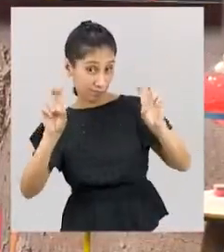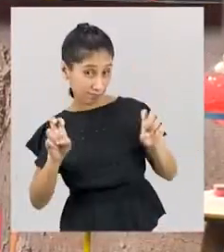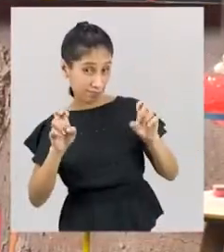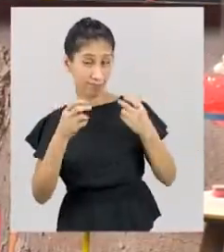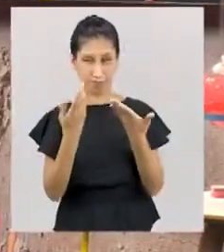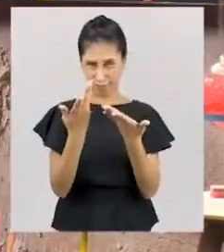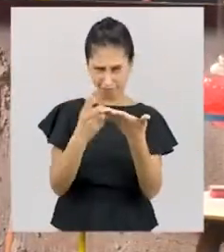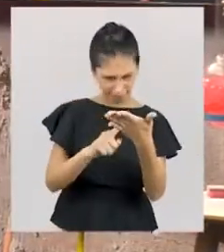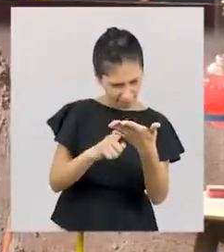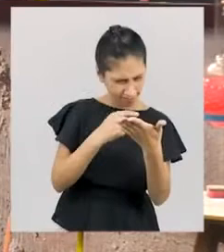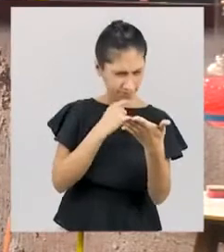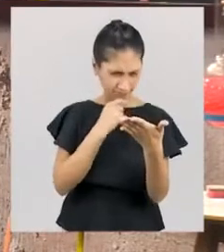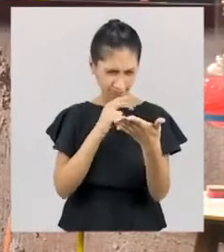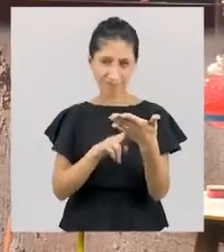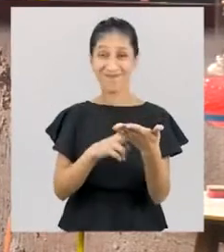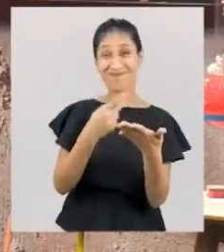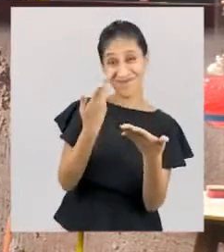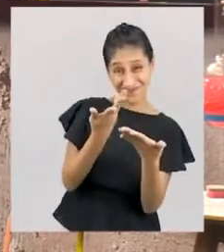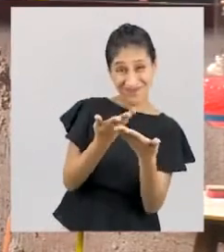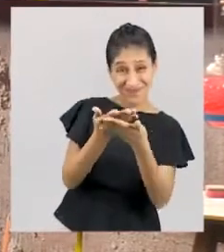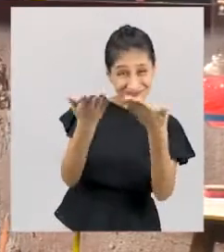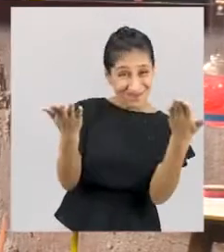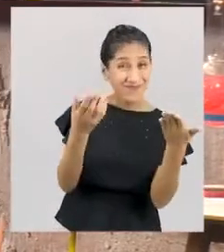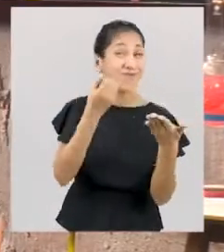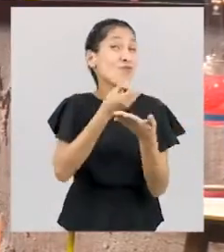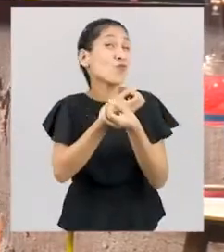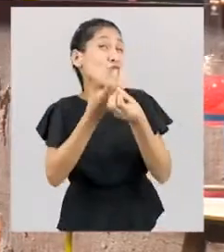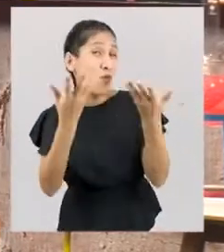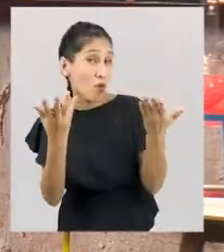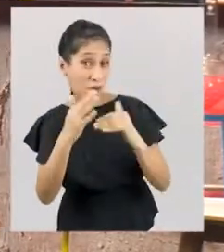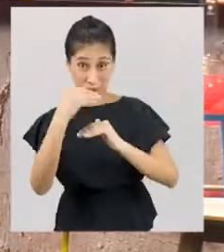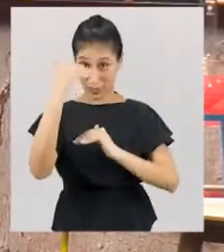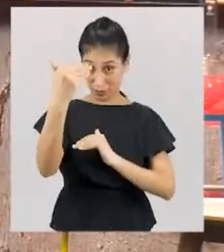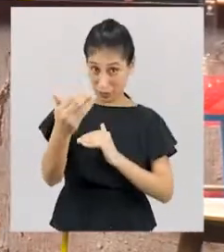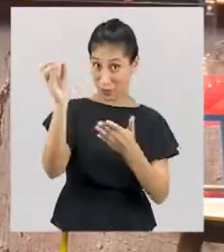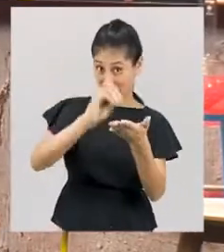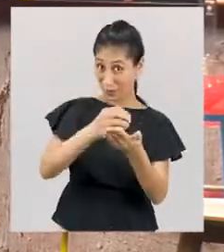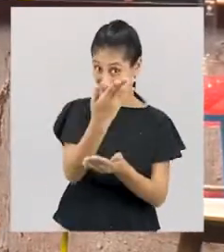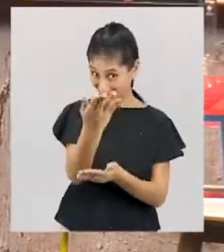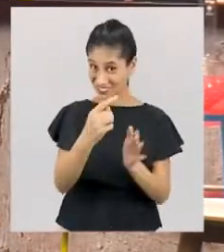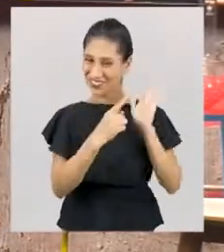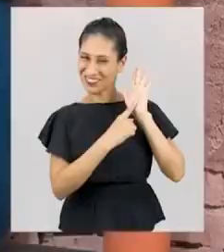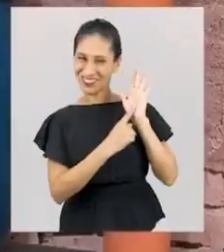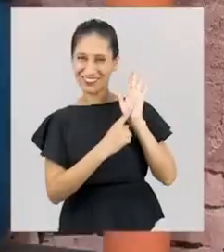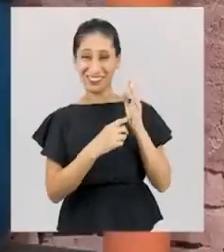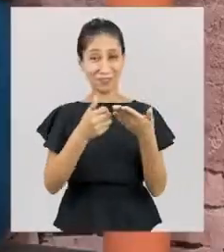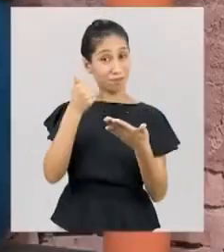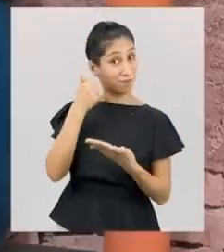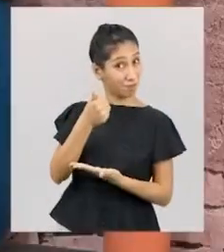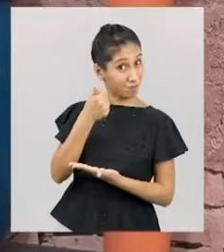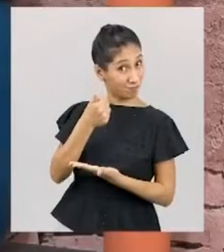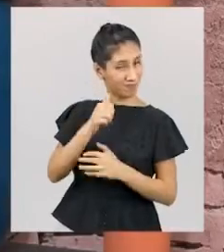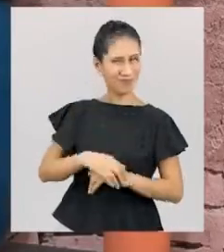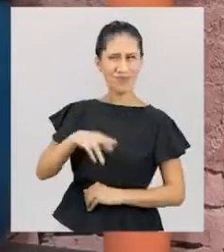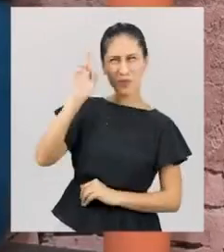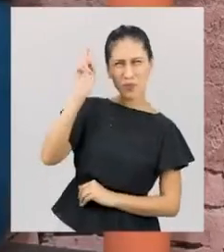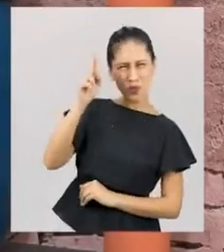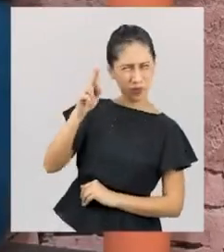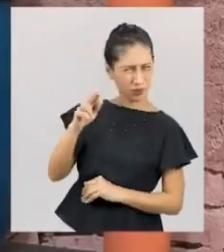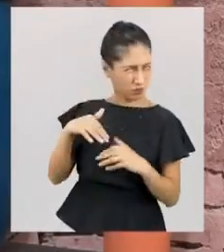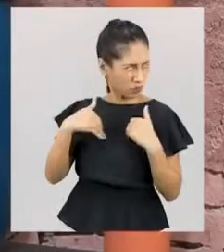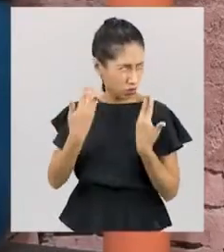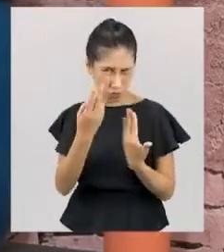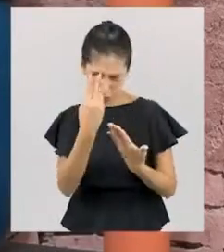quedó muy clara la explicación. Y, chicos y chicas de la pre, ¿cómo van? Porque en un momento ya les toca. Buenazo.